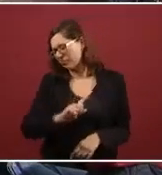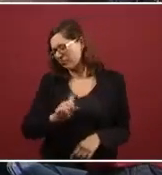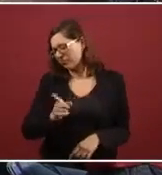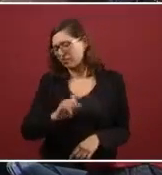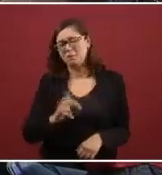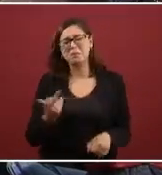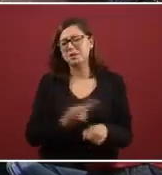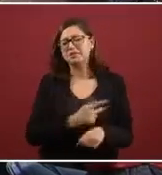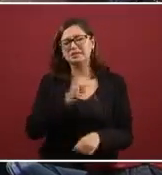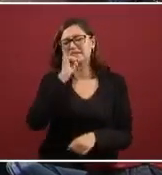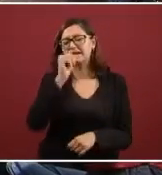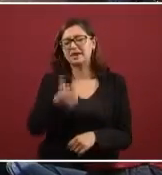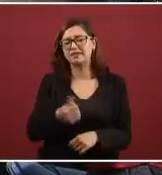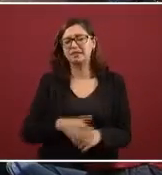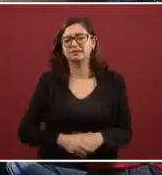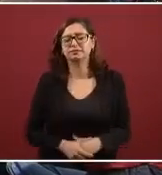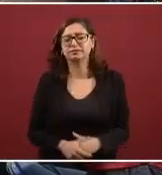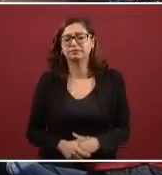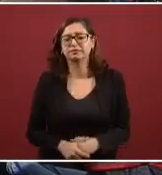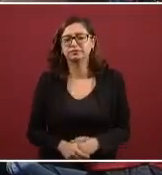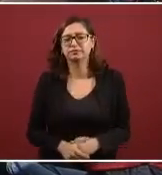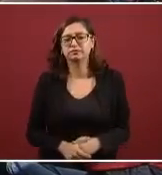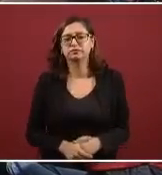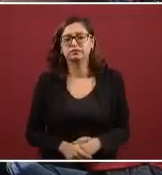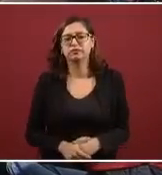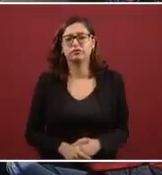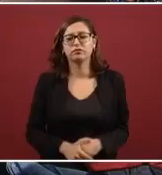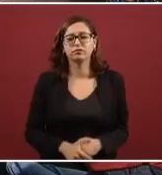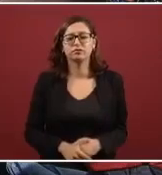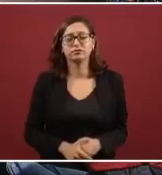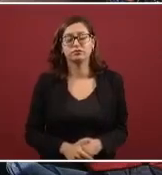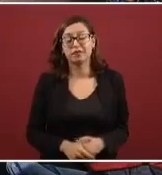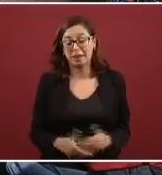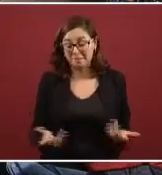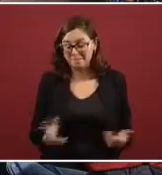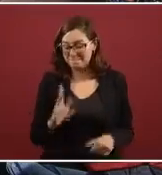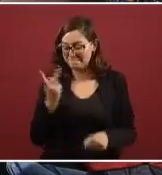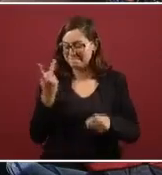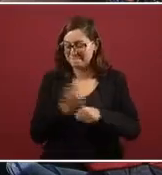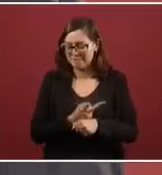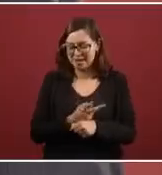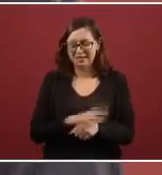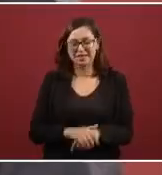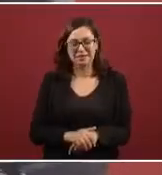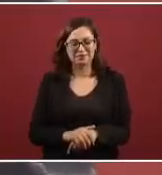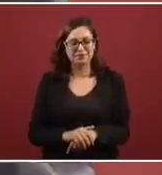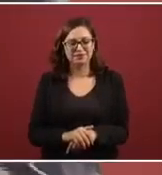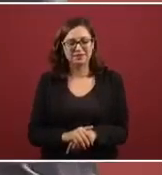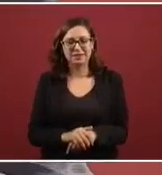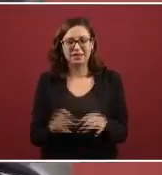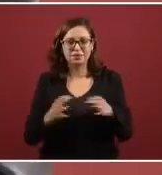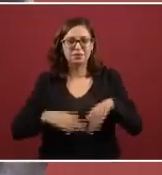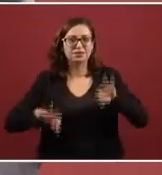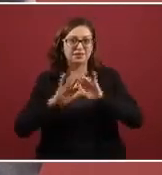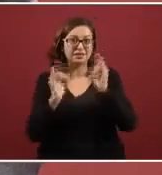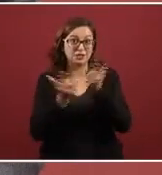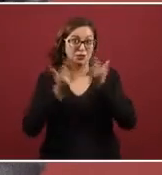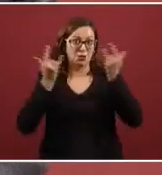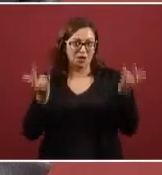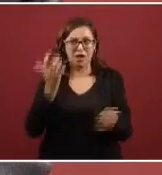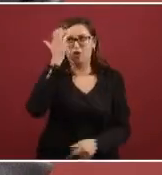no pasa nada. ¿Saben que cuando se conoce la historia, el Palacio Nacional